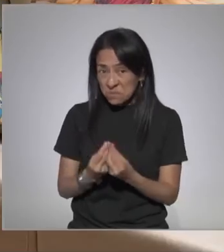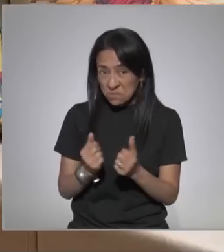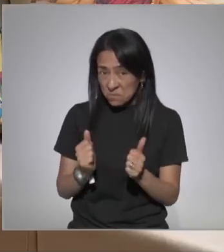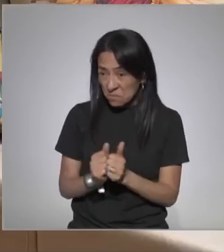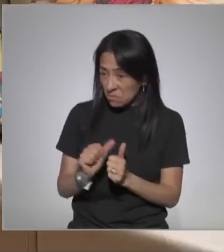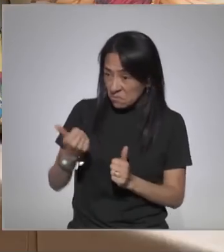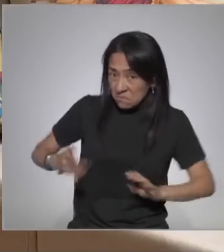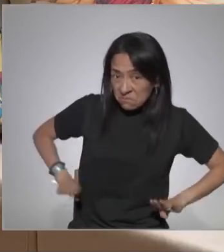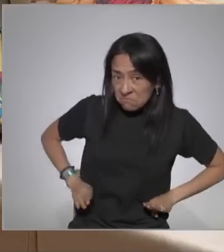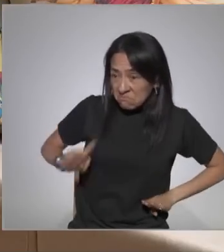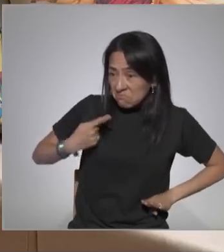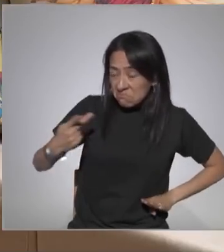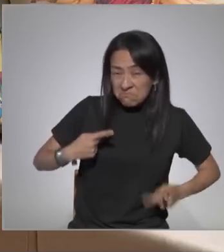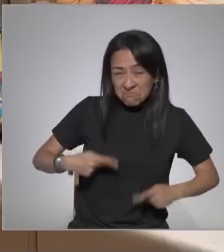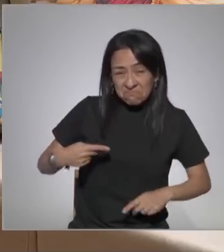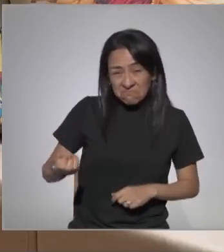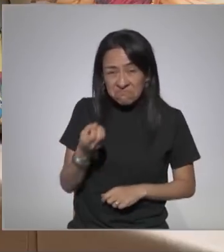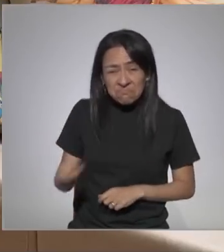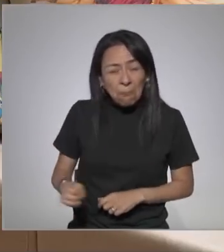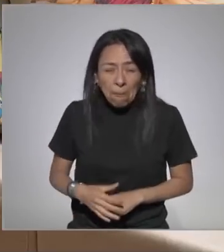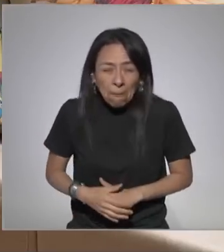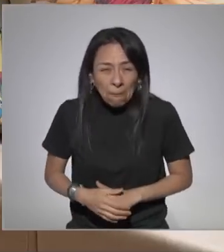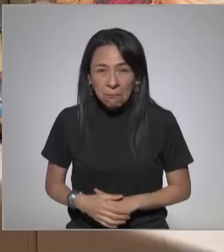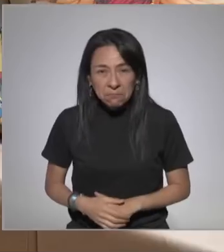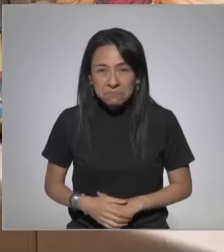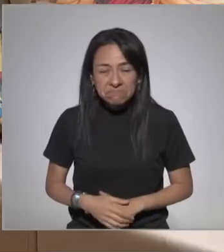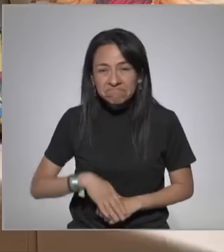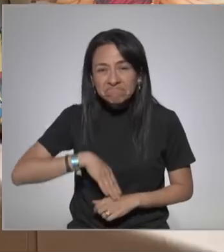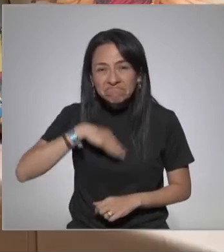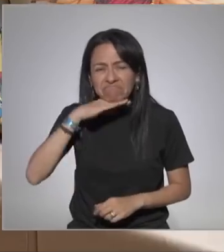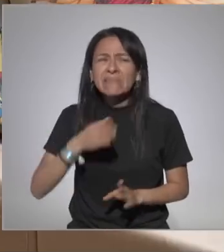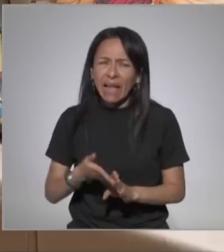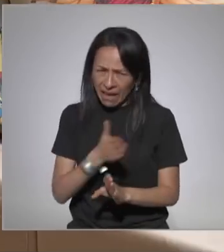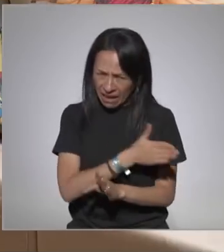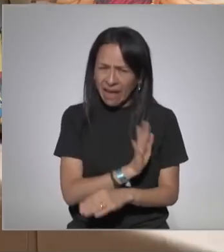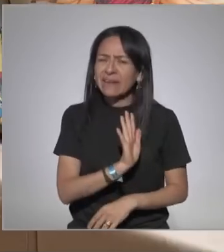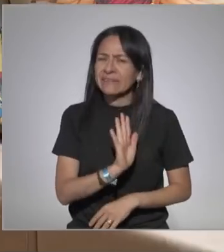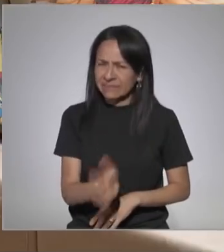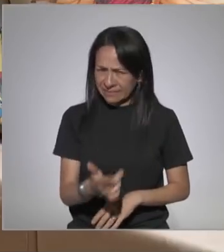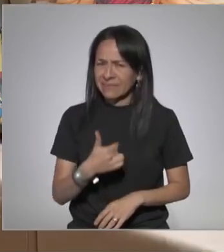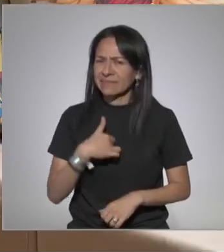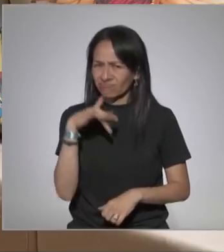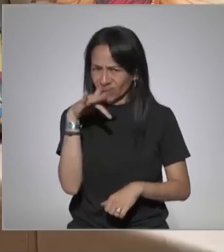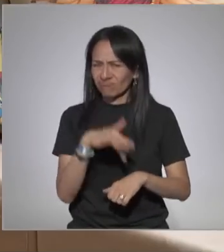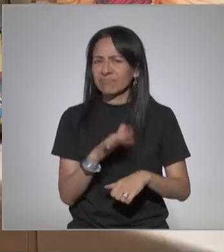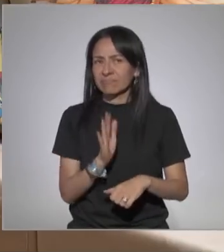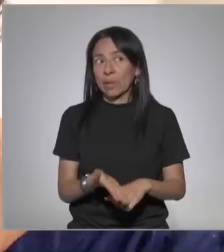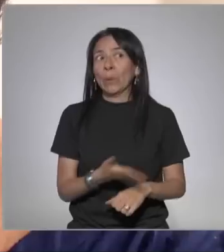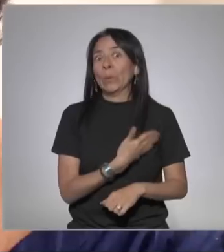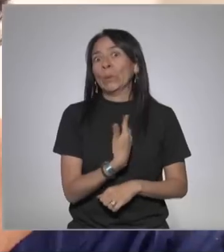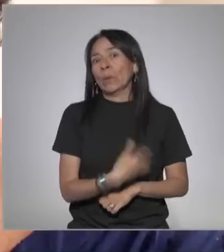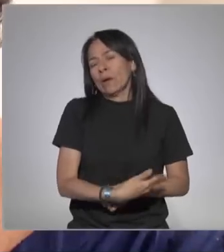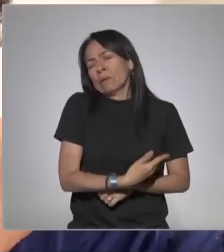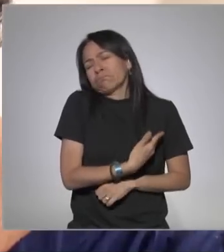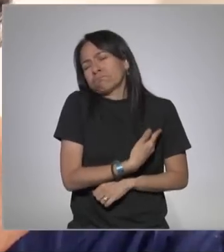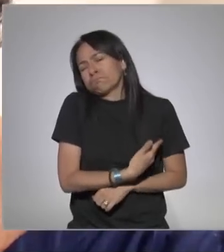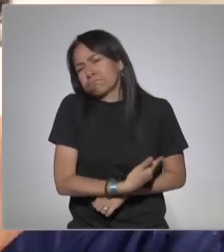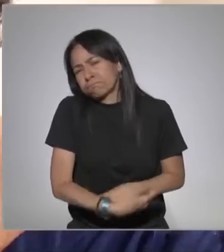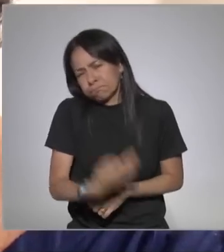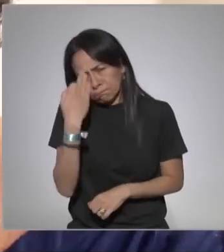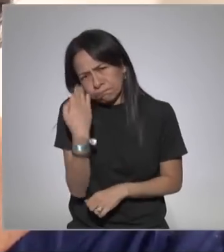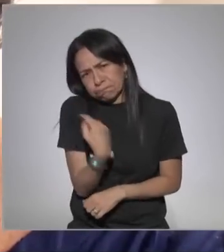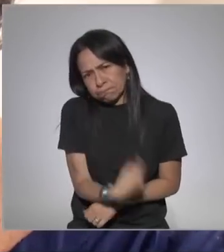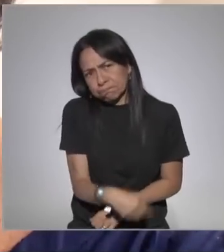porque yo ya viví esa experiencia y fue una relación muy, muy larga, fueron 18 años.